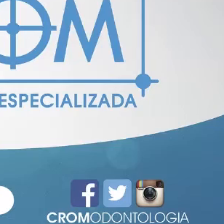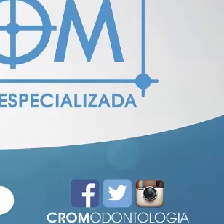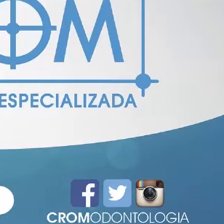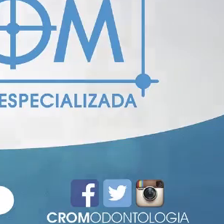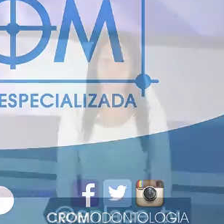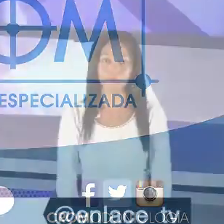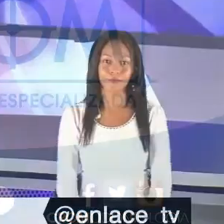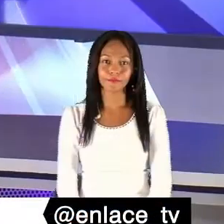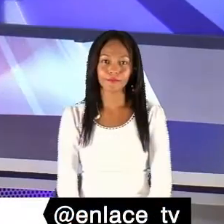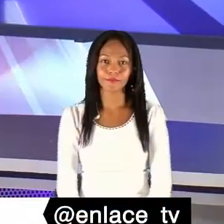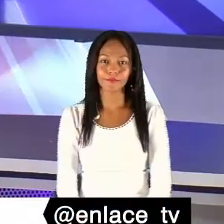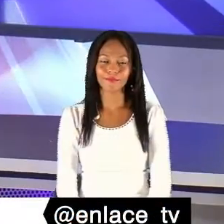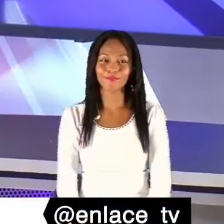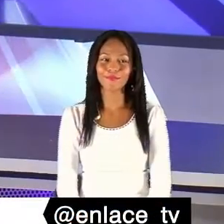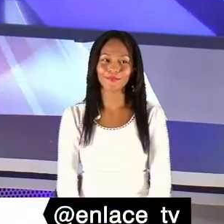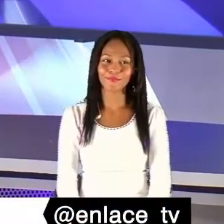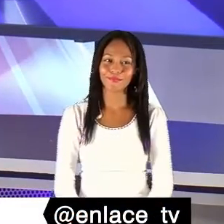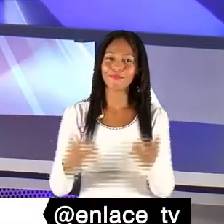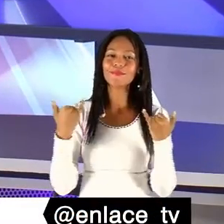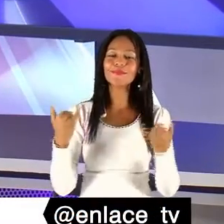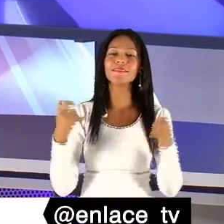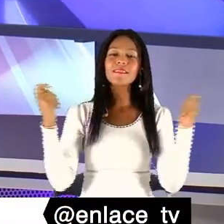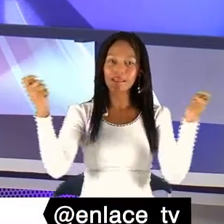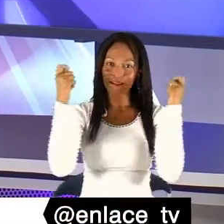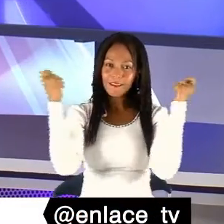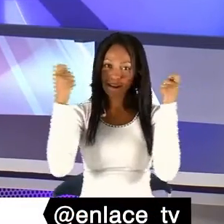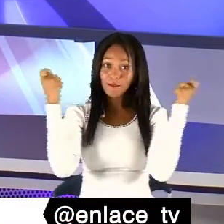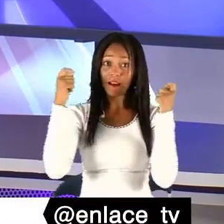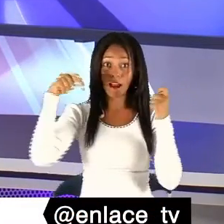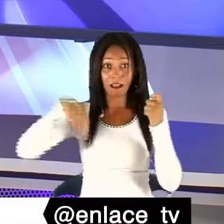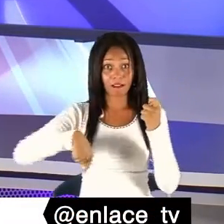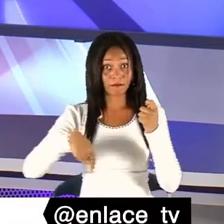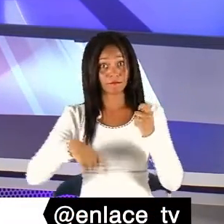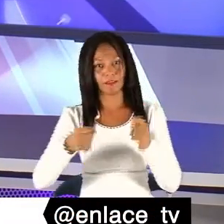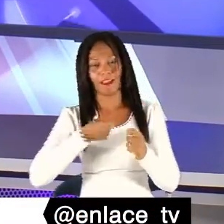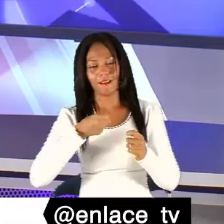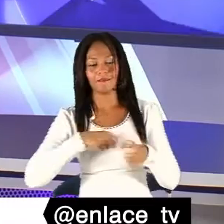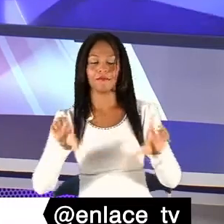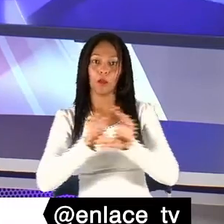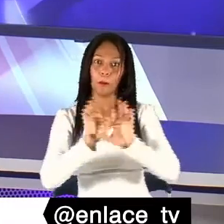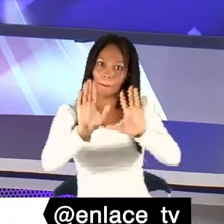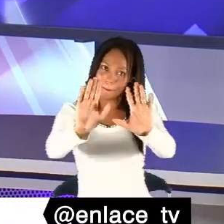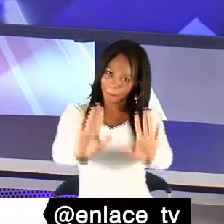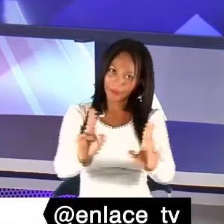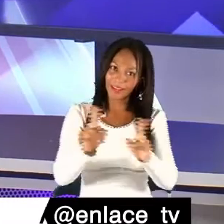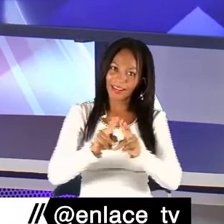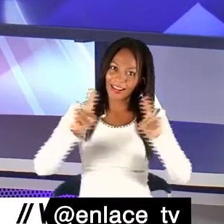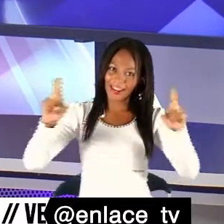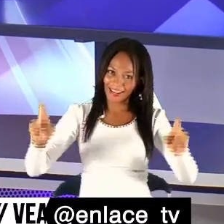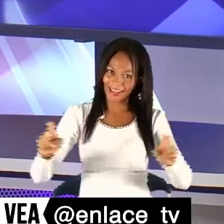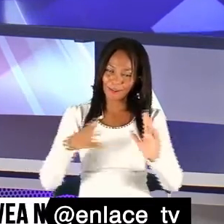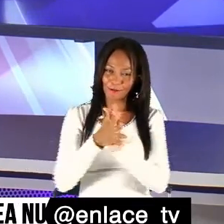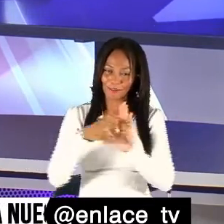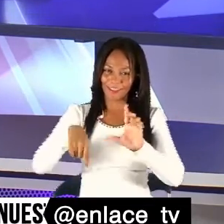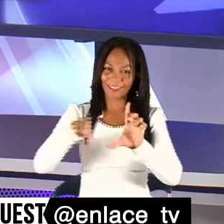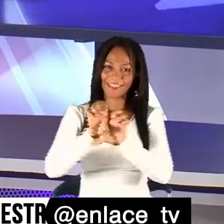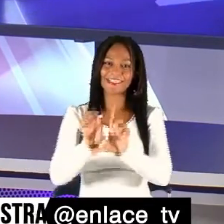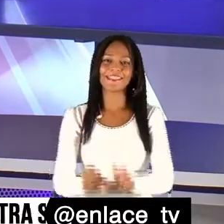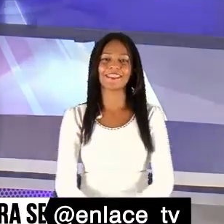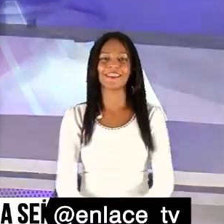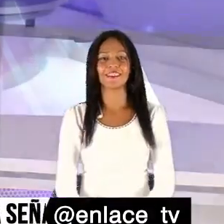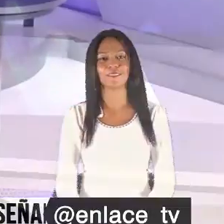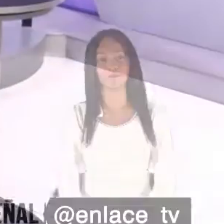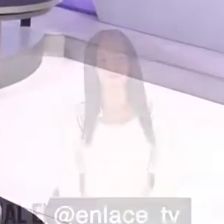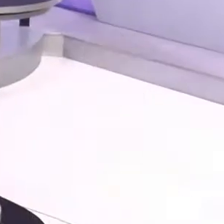Bermeja. Es el momento de hacer una pausa en el noticiero que usted quiere ver en instantes. Los esperamos con más de Enlace Noticias.